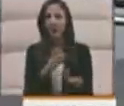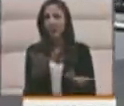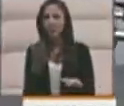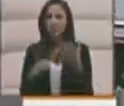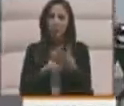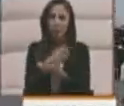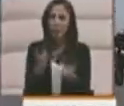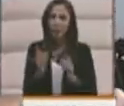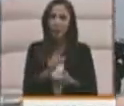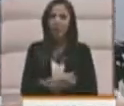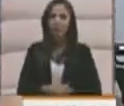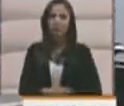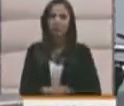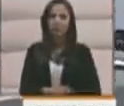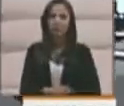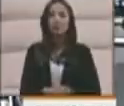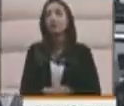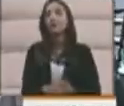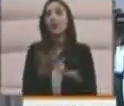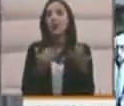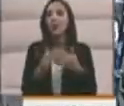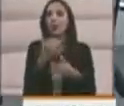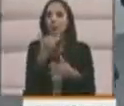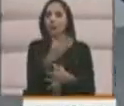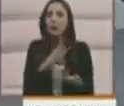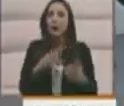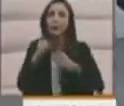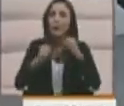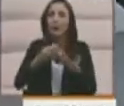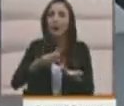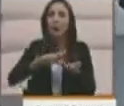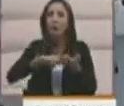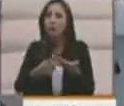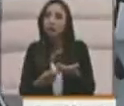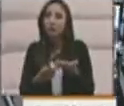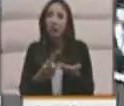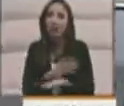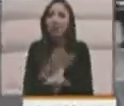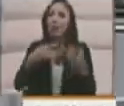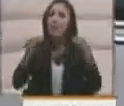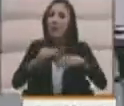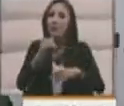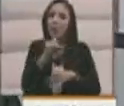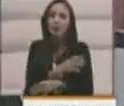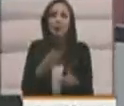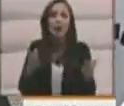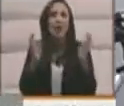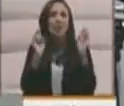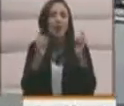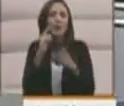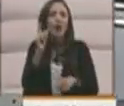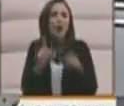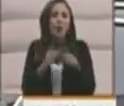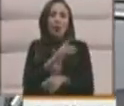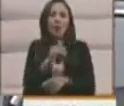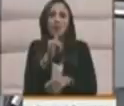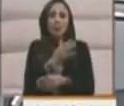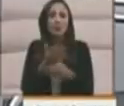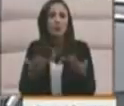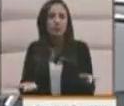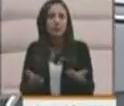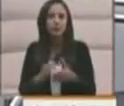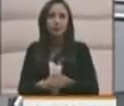de censura. Estamos llegando a la recta final de Cayendo y Corriendo y queremos hablar también de temas cotidianos, ¿no? Y para